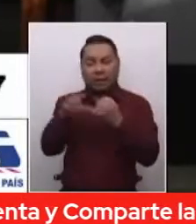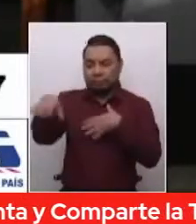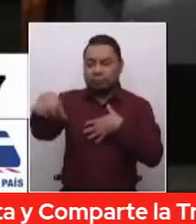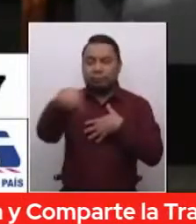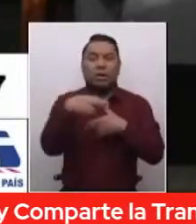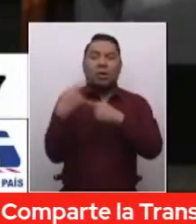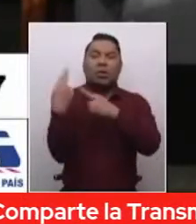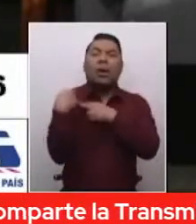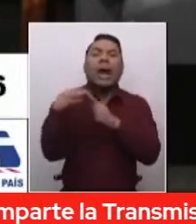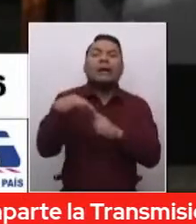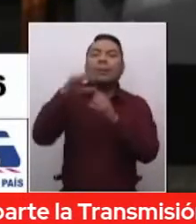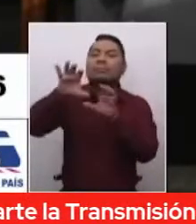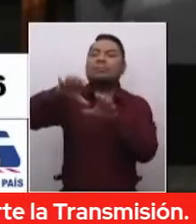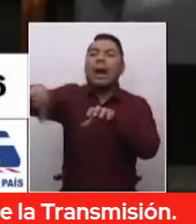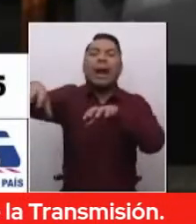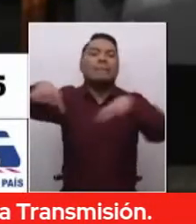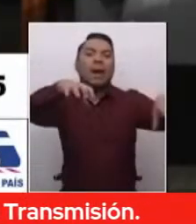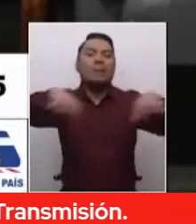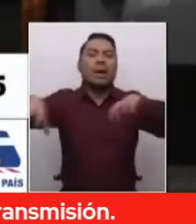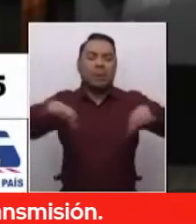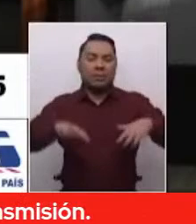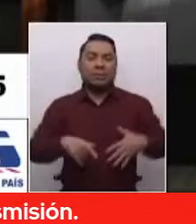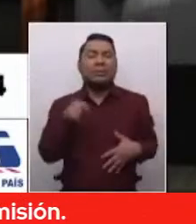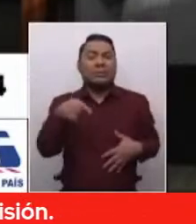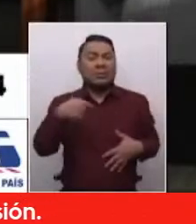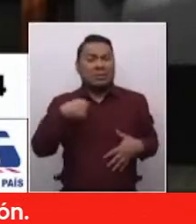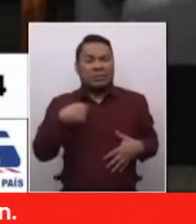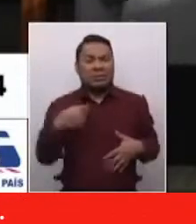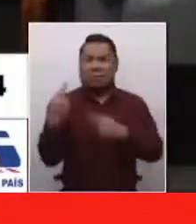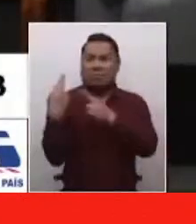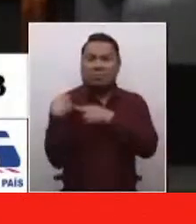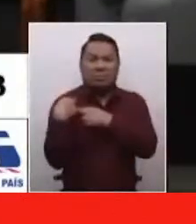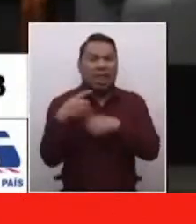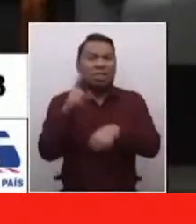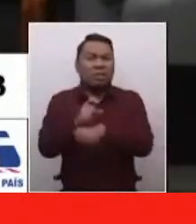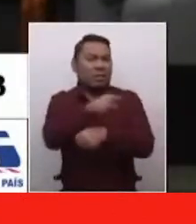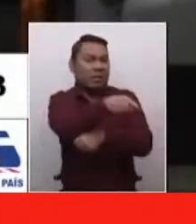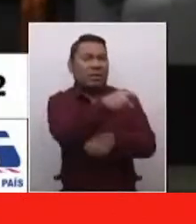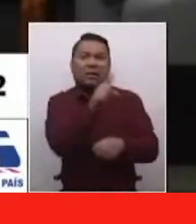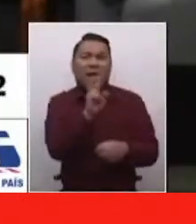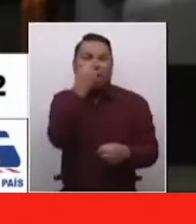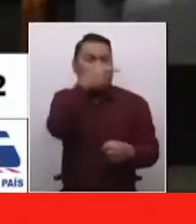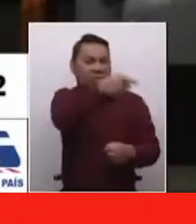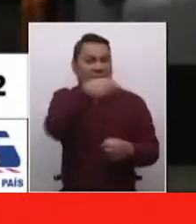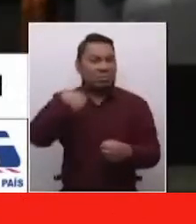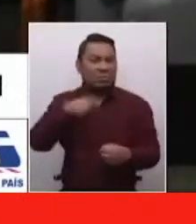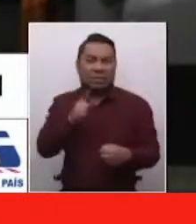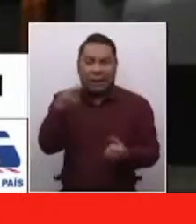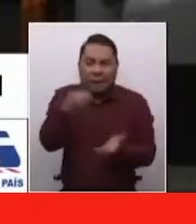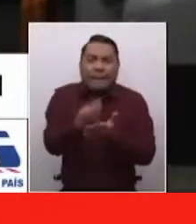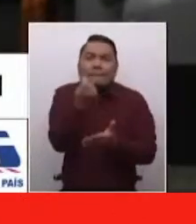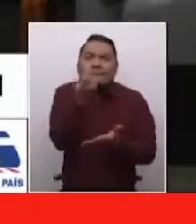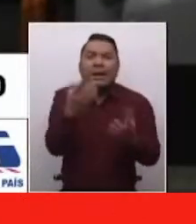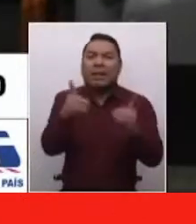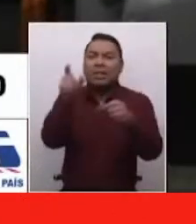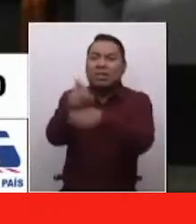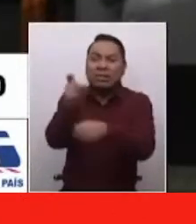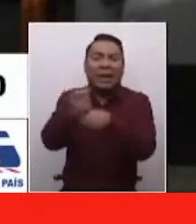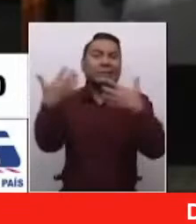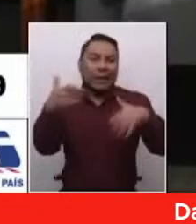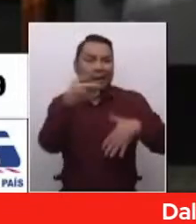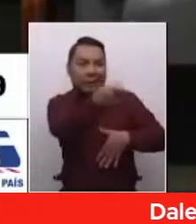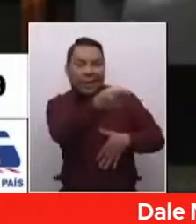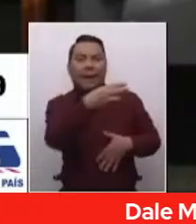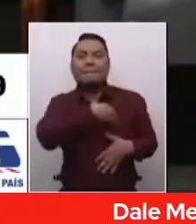tienen competencias específicas. En ese caso habría una duplicidad de funciones y no podríamos utilizar un presupuesto para educación que ya tiene